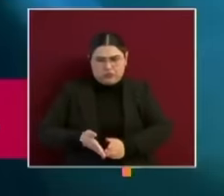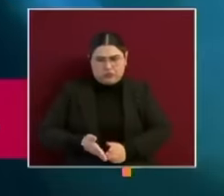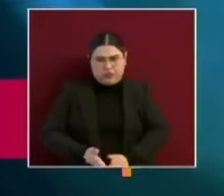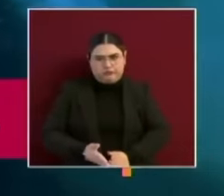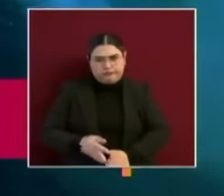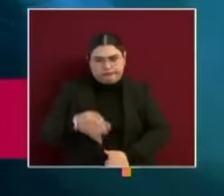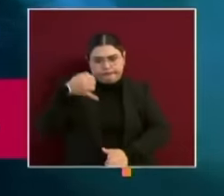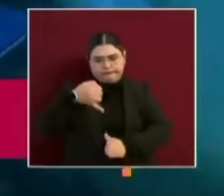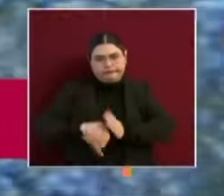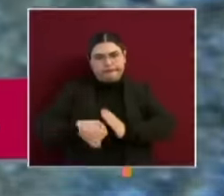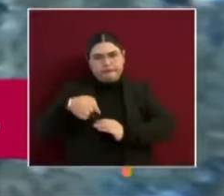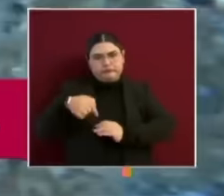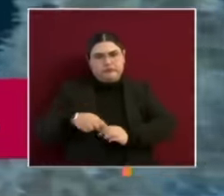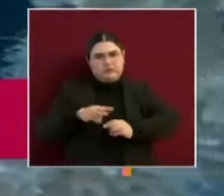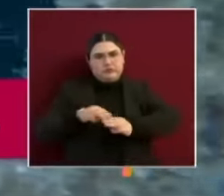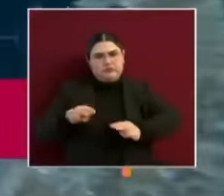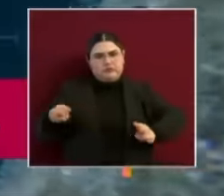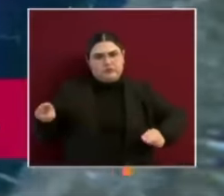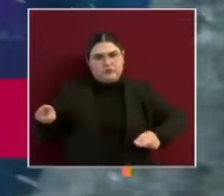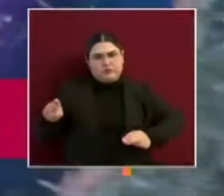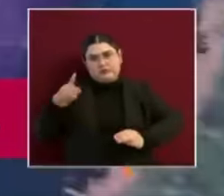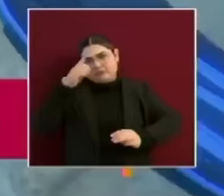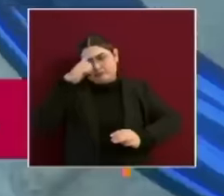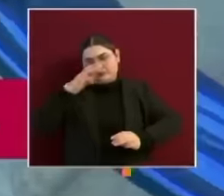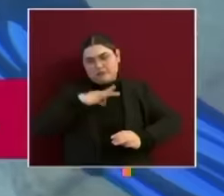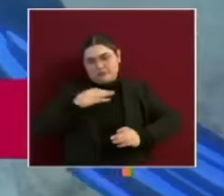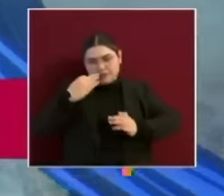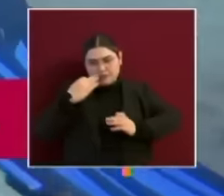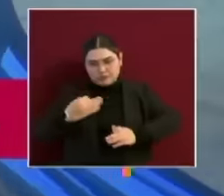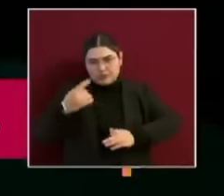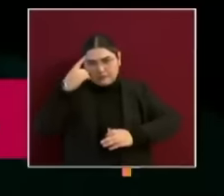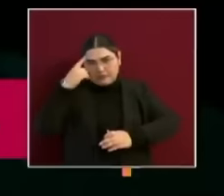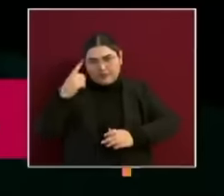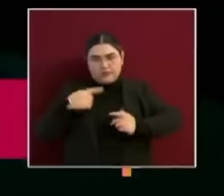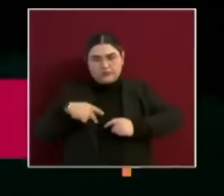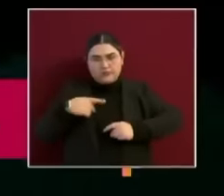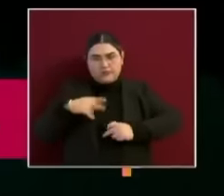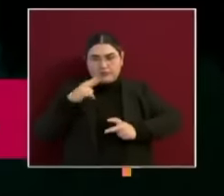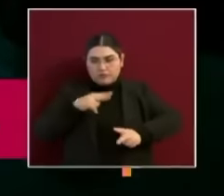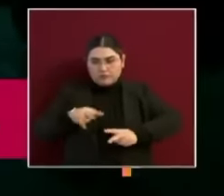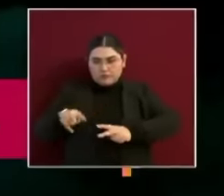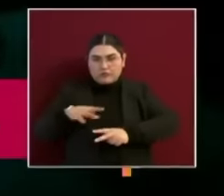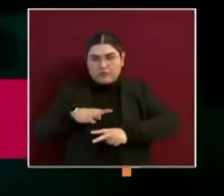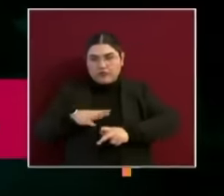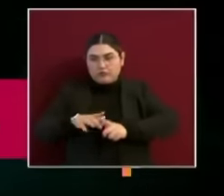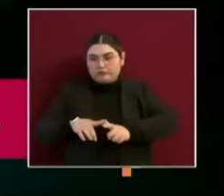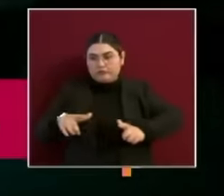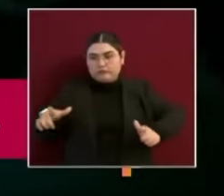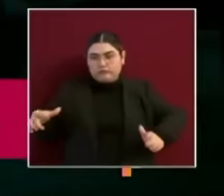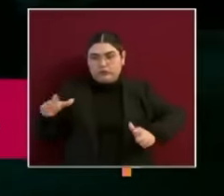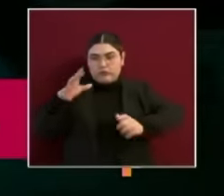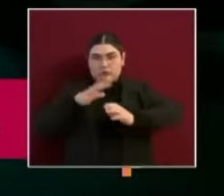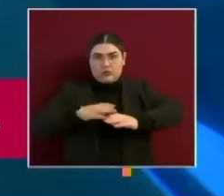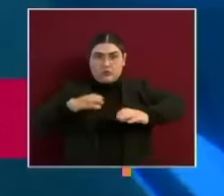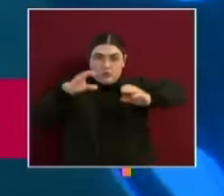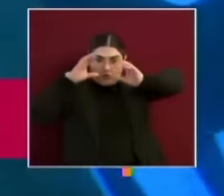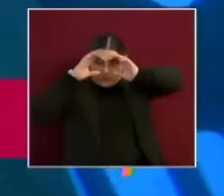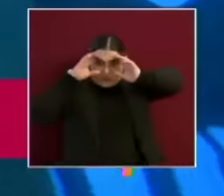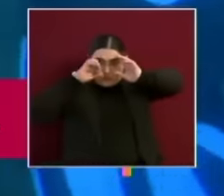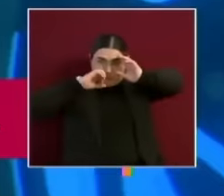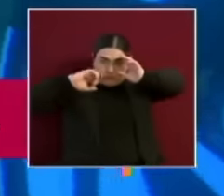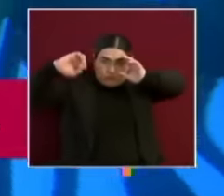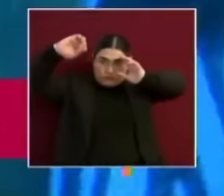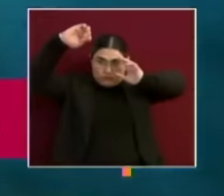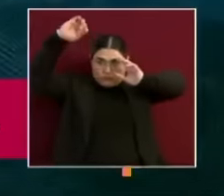en el mapa mundial de buceo por su dimensión. Es impresionante, y además